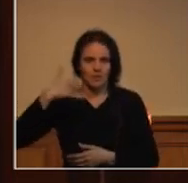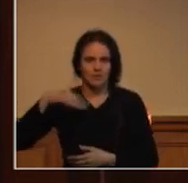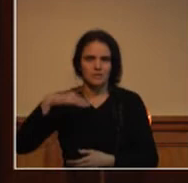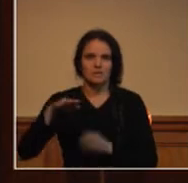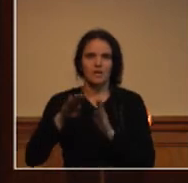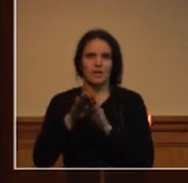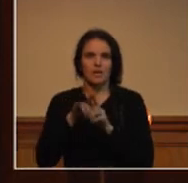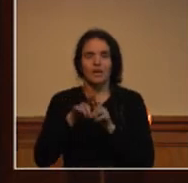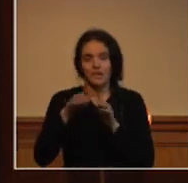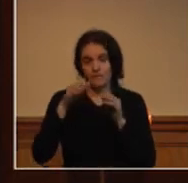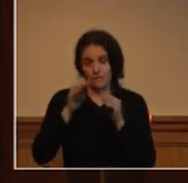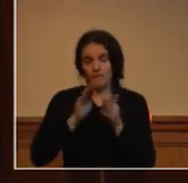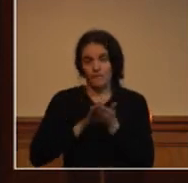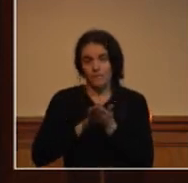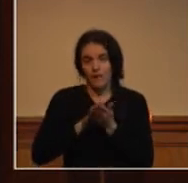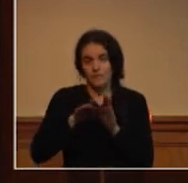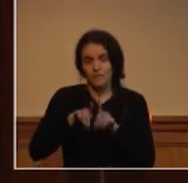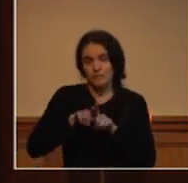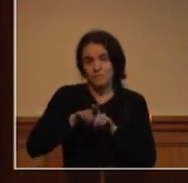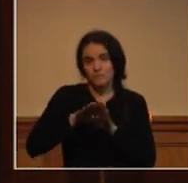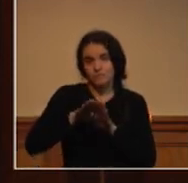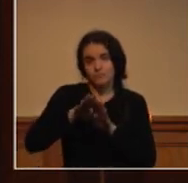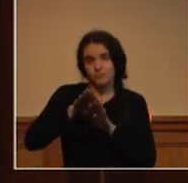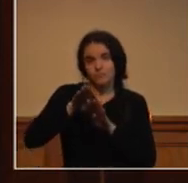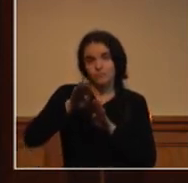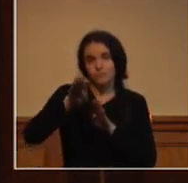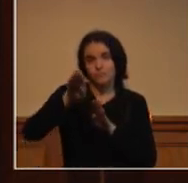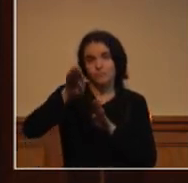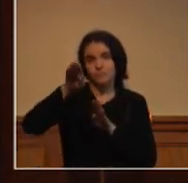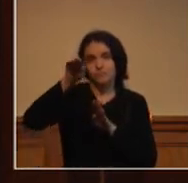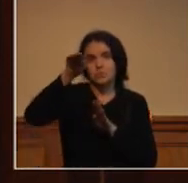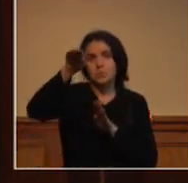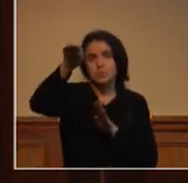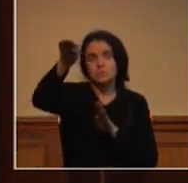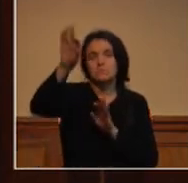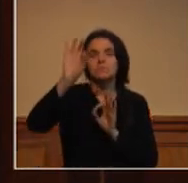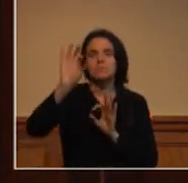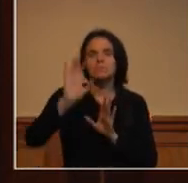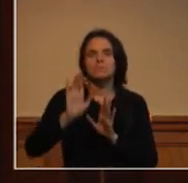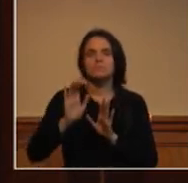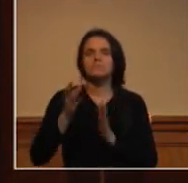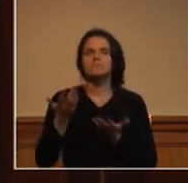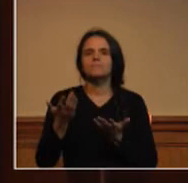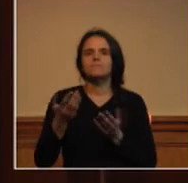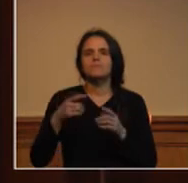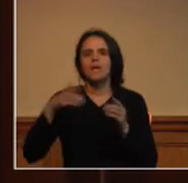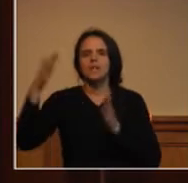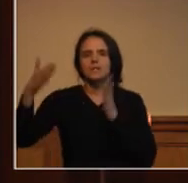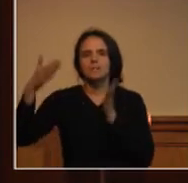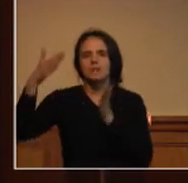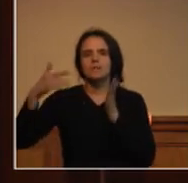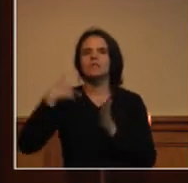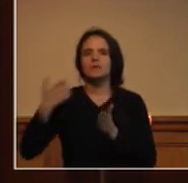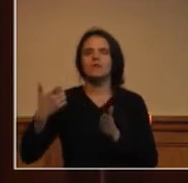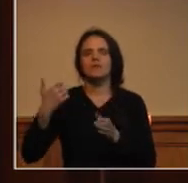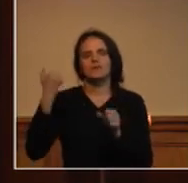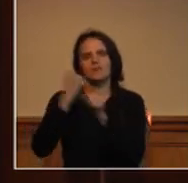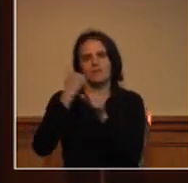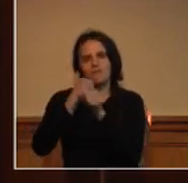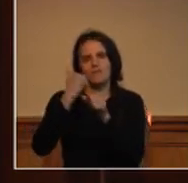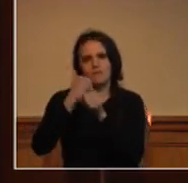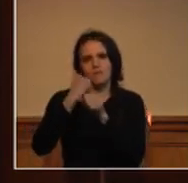la línea de base a la línea de sostenimiento final. ¿Y qué hubo en el entremedio? Intervención.